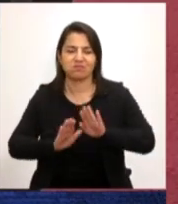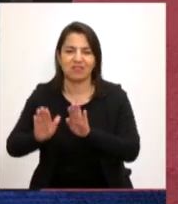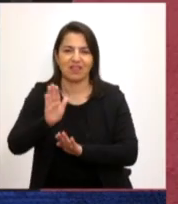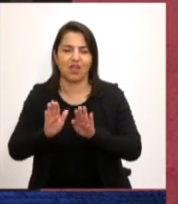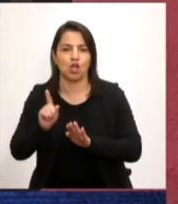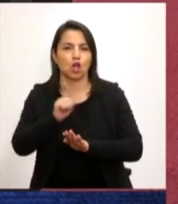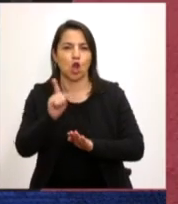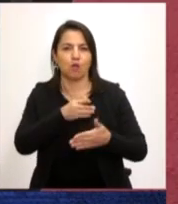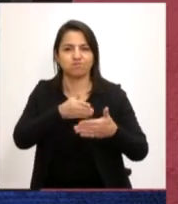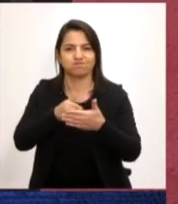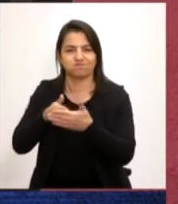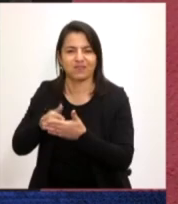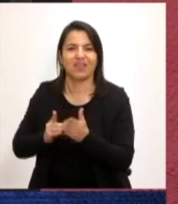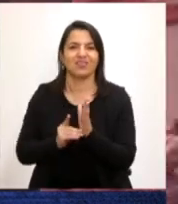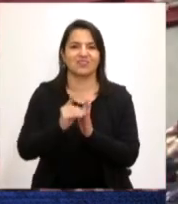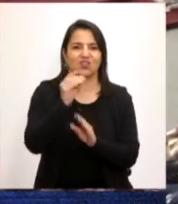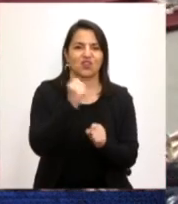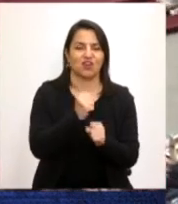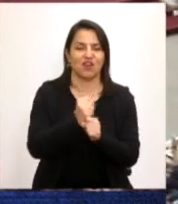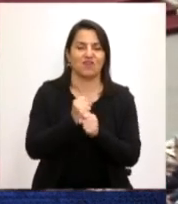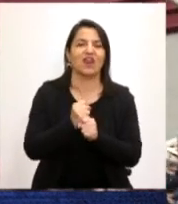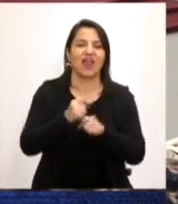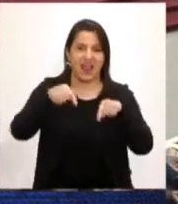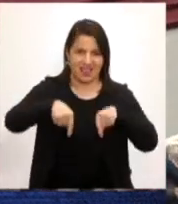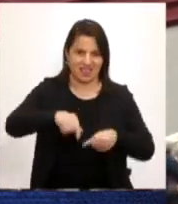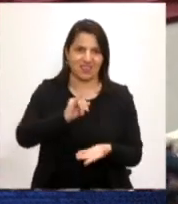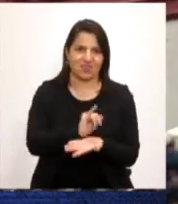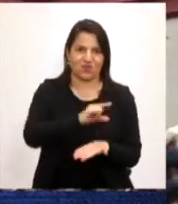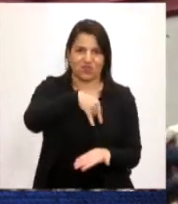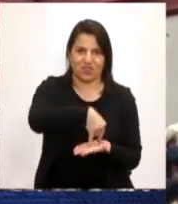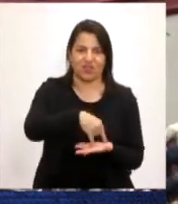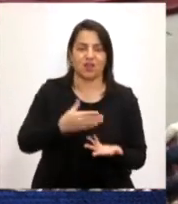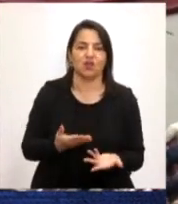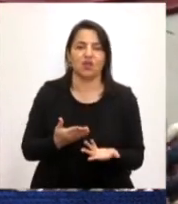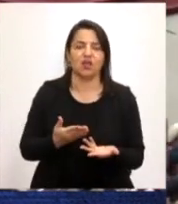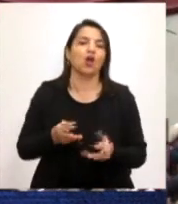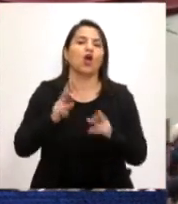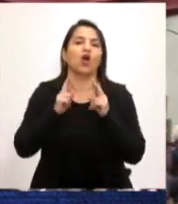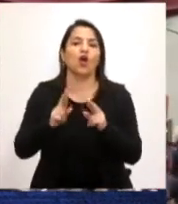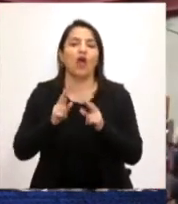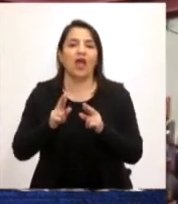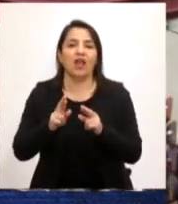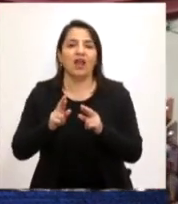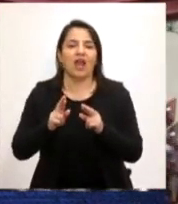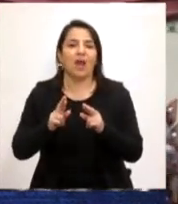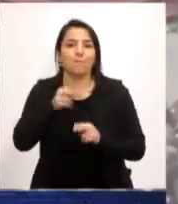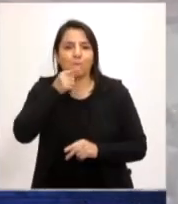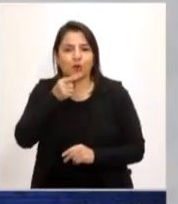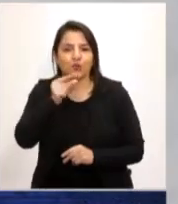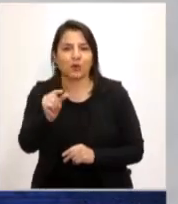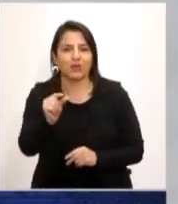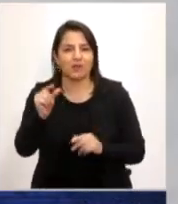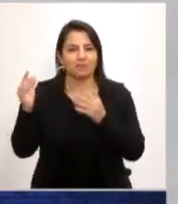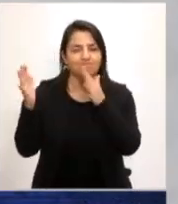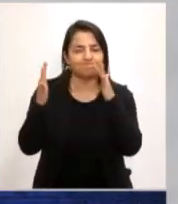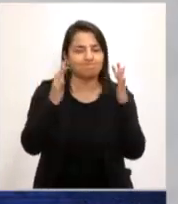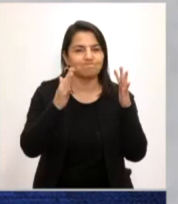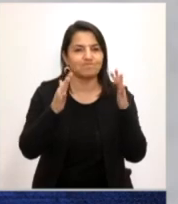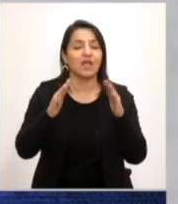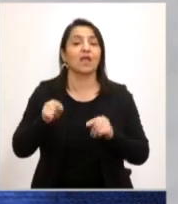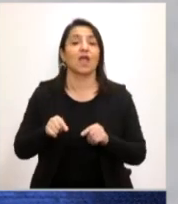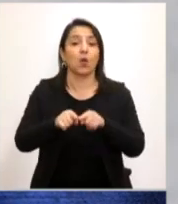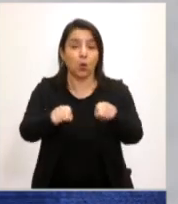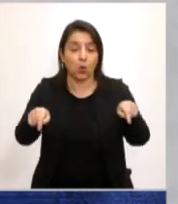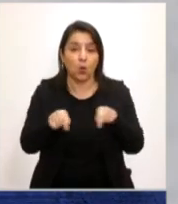el desarrollo laboral dentro de nuestra institución. Esperamos inaugurar prontamente una guardería de